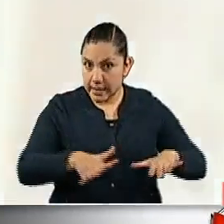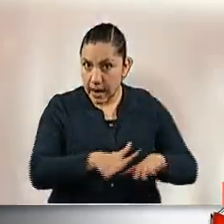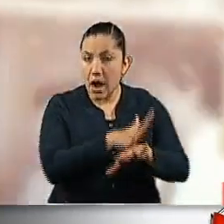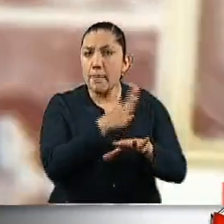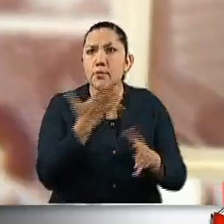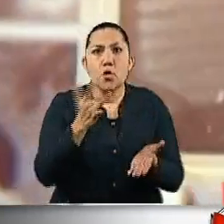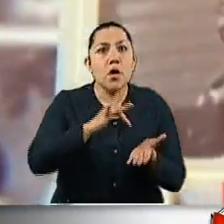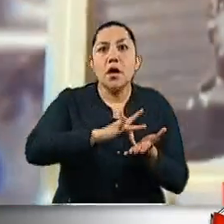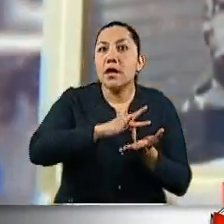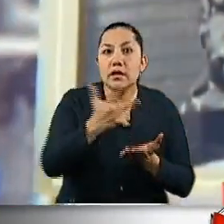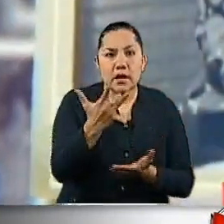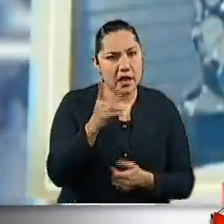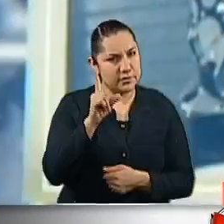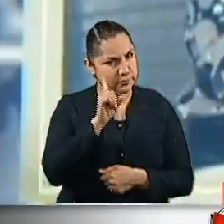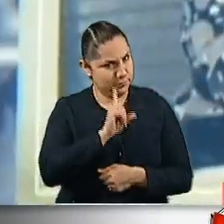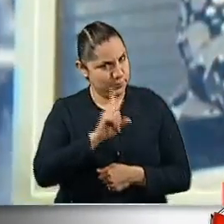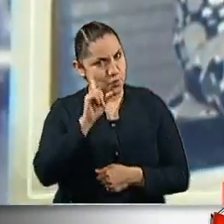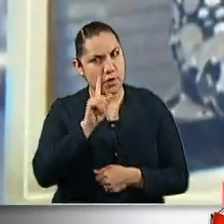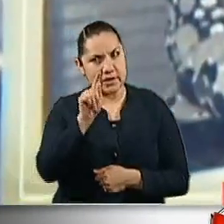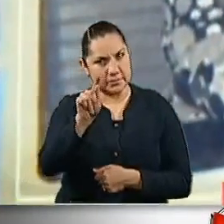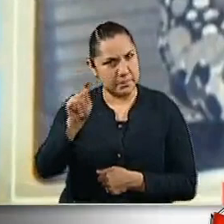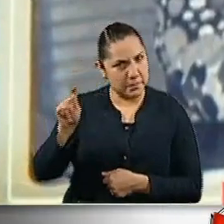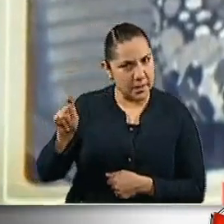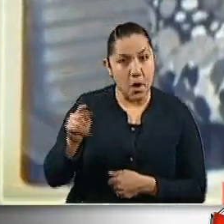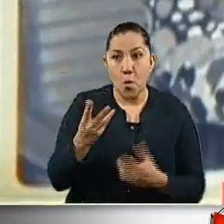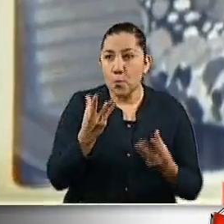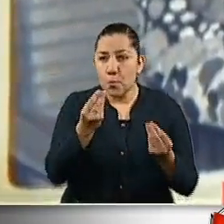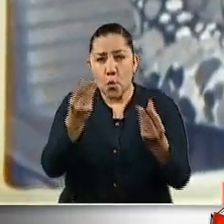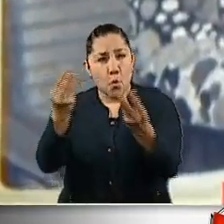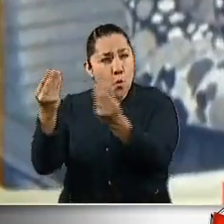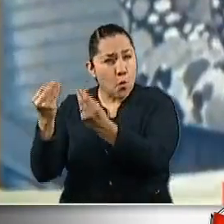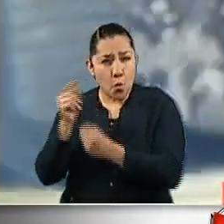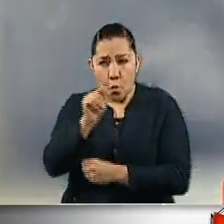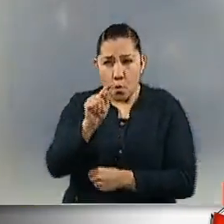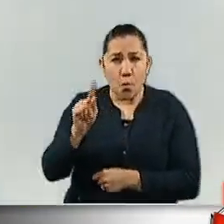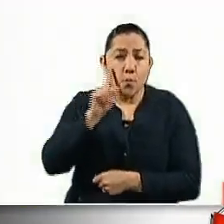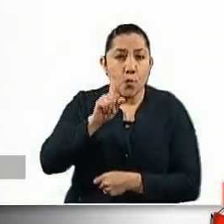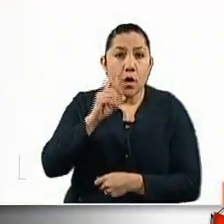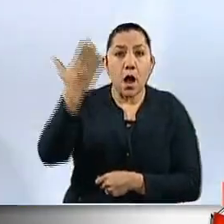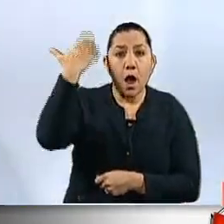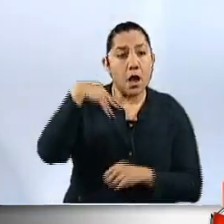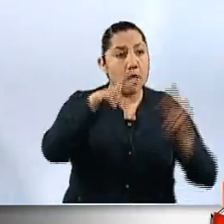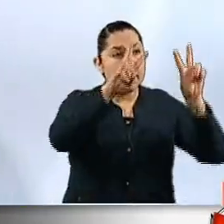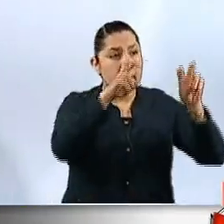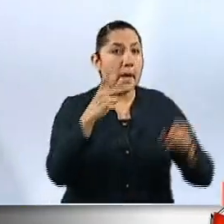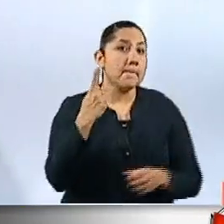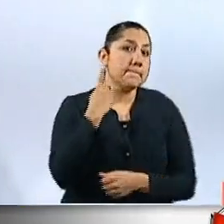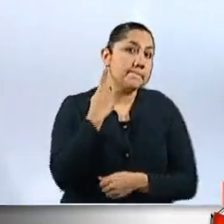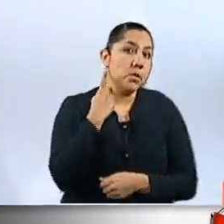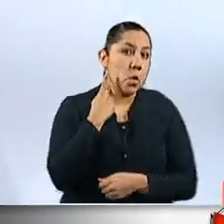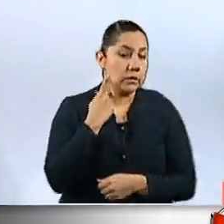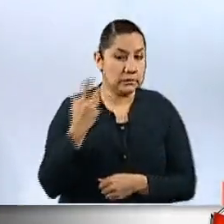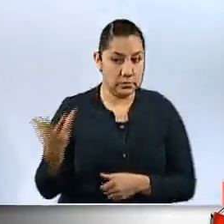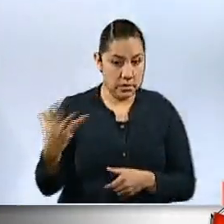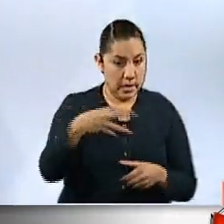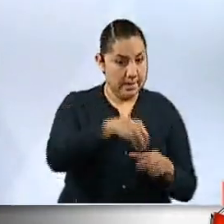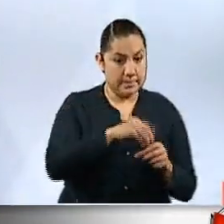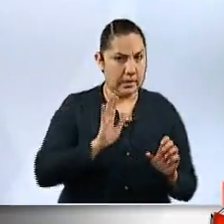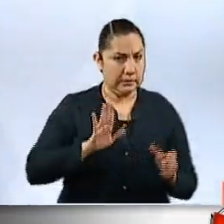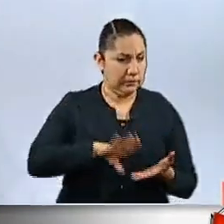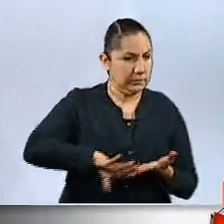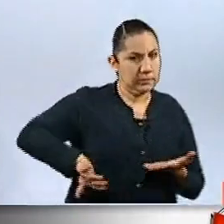mujeres, de muchas mujeres que no se les permitía entrar a la política. María Elena Álvarez